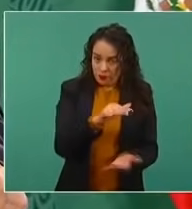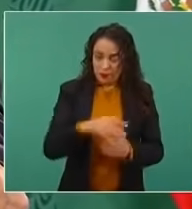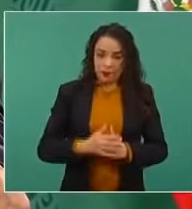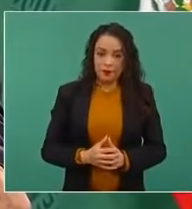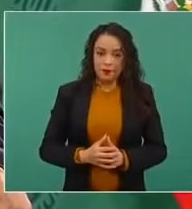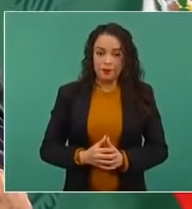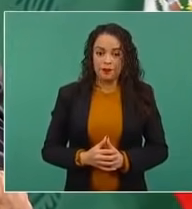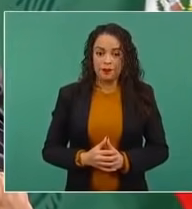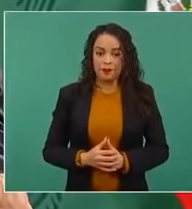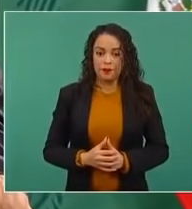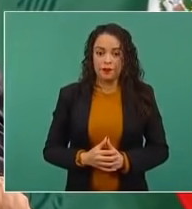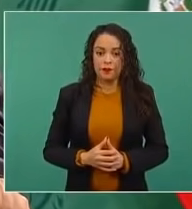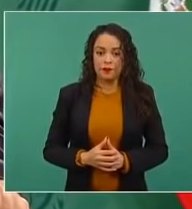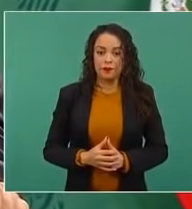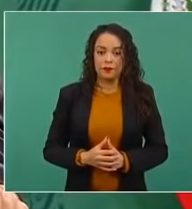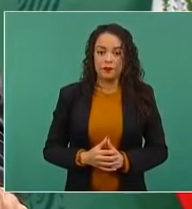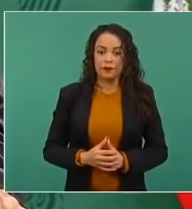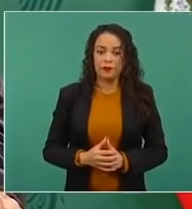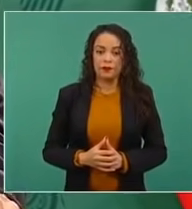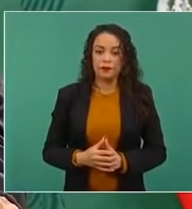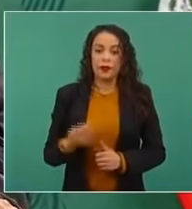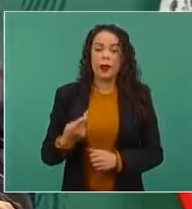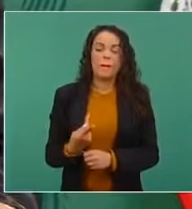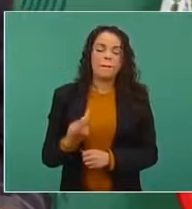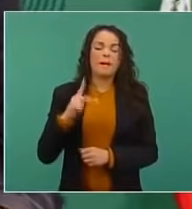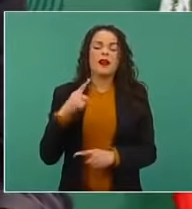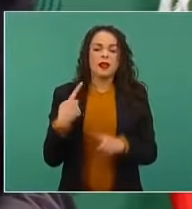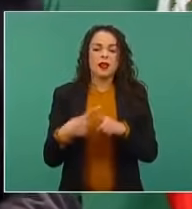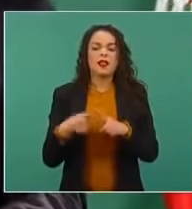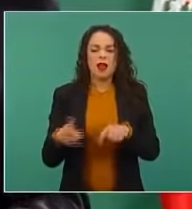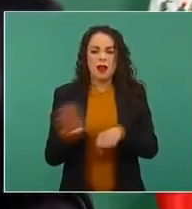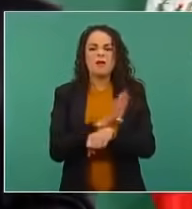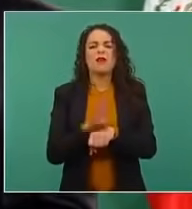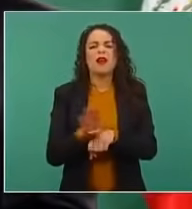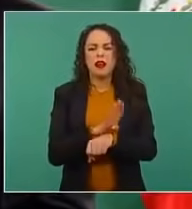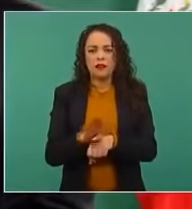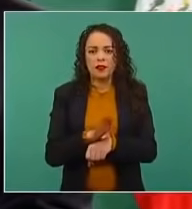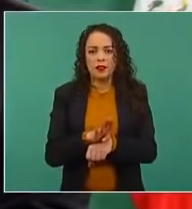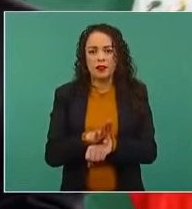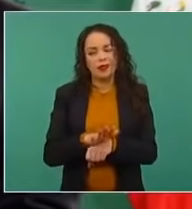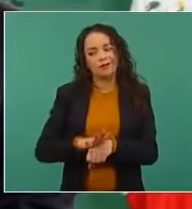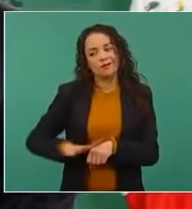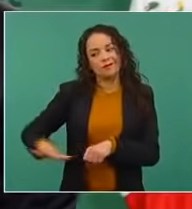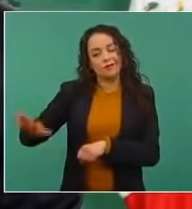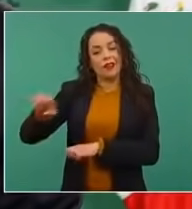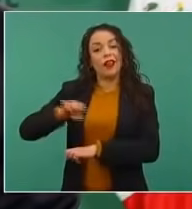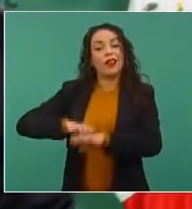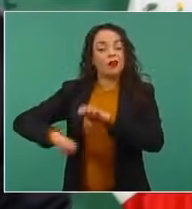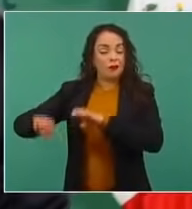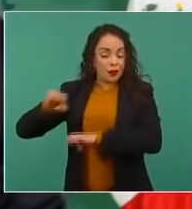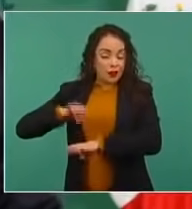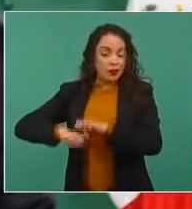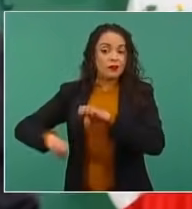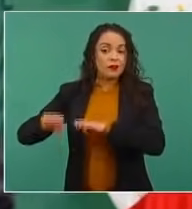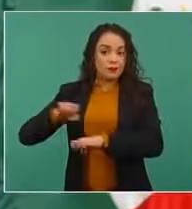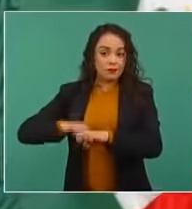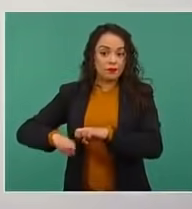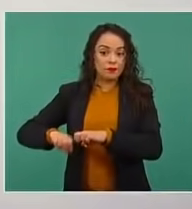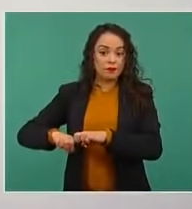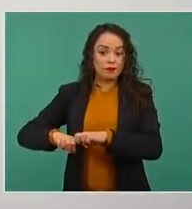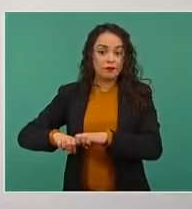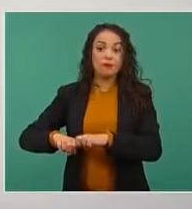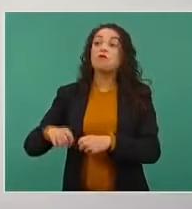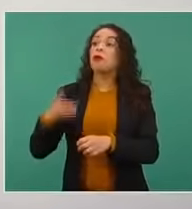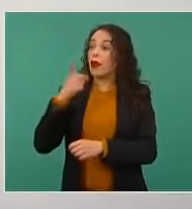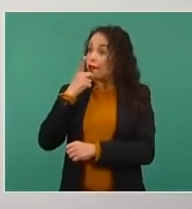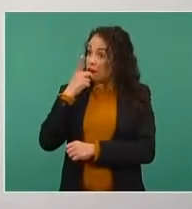Pero todo era para beneficio de las empresas. Y también nos dijeron, va